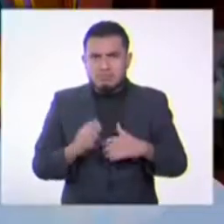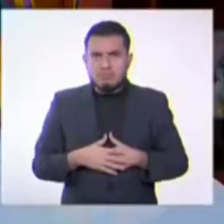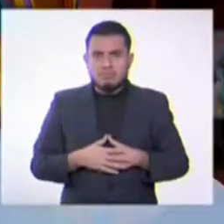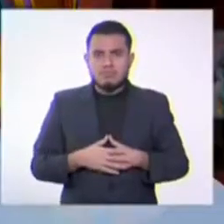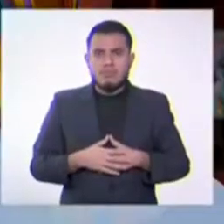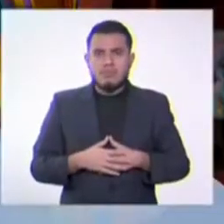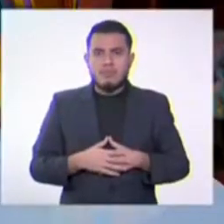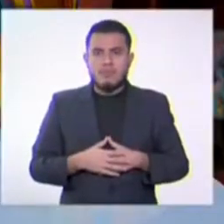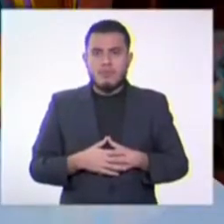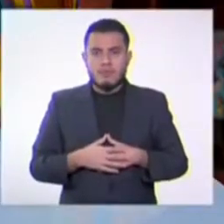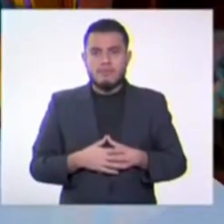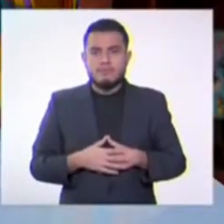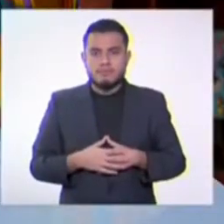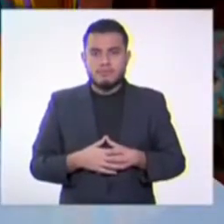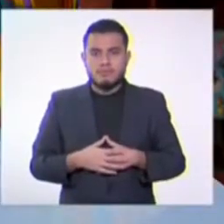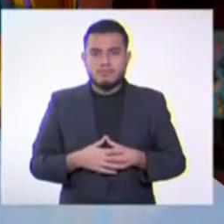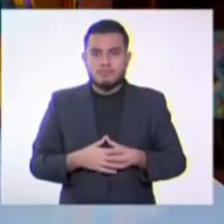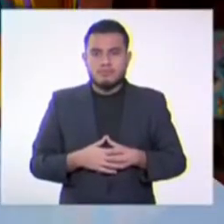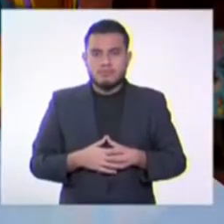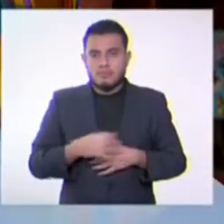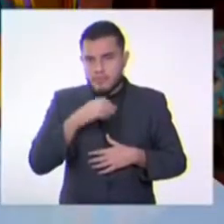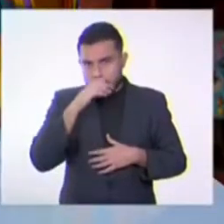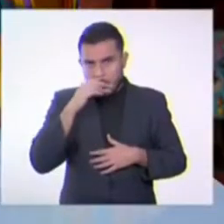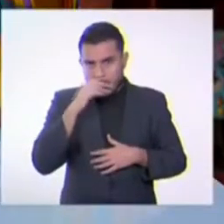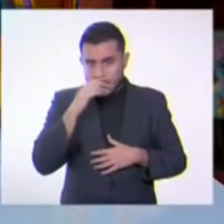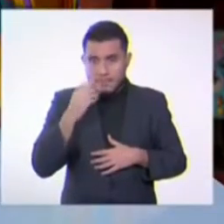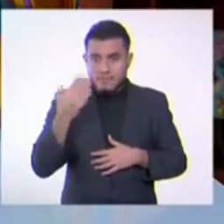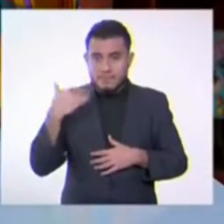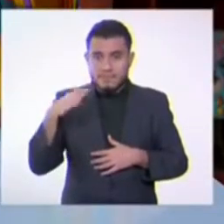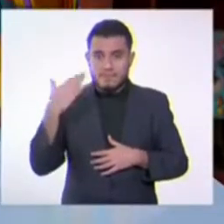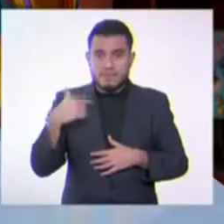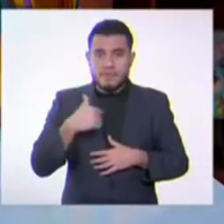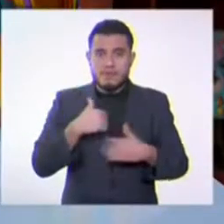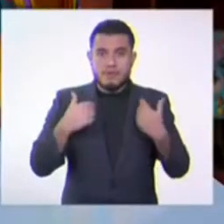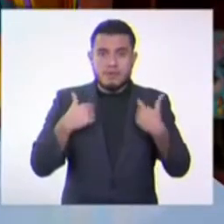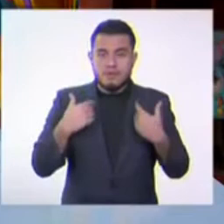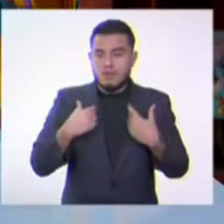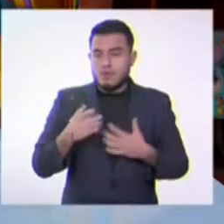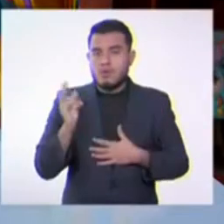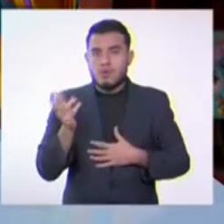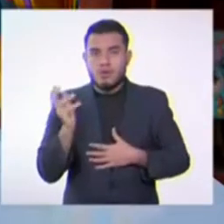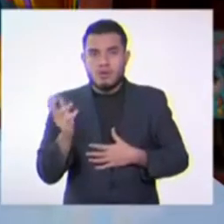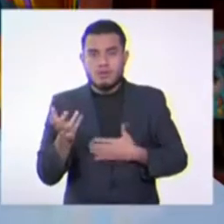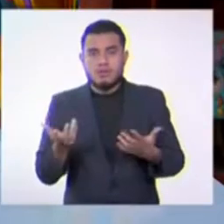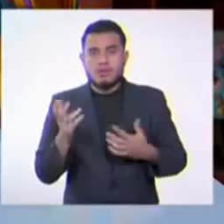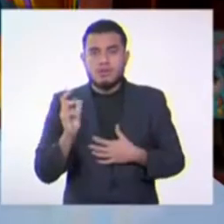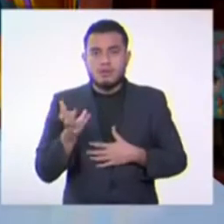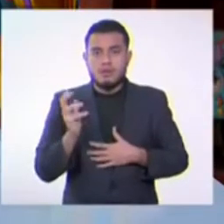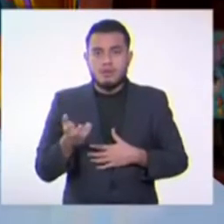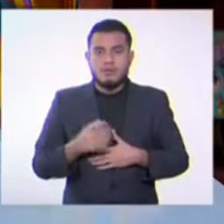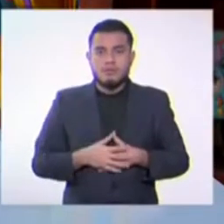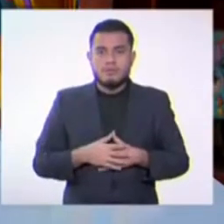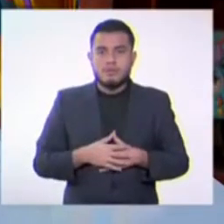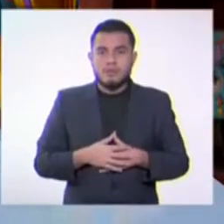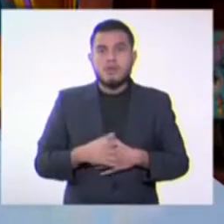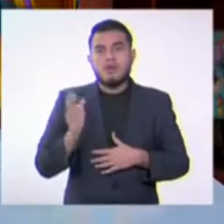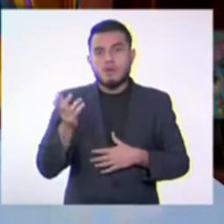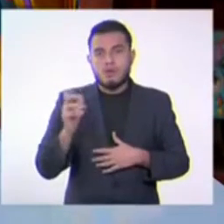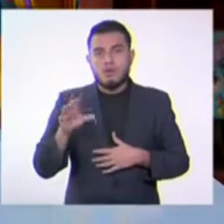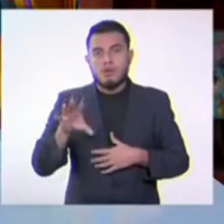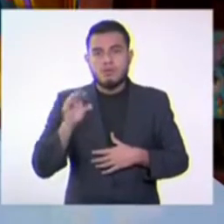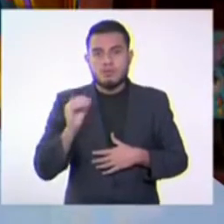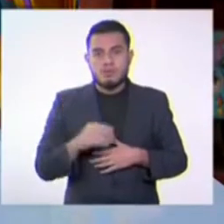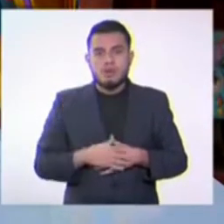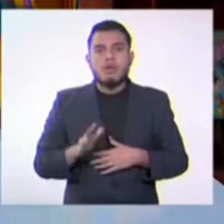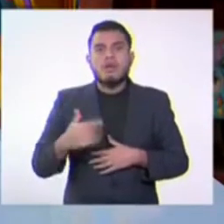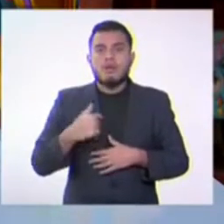preocupes. Como de costumbre, tengo por acá colorante, en este caso colorante de color azul. ¿Qué